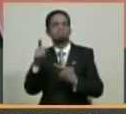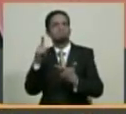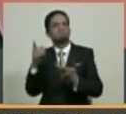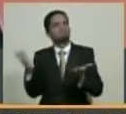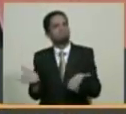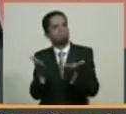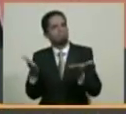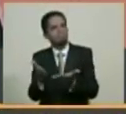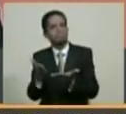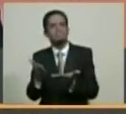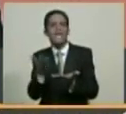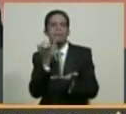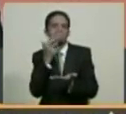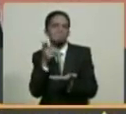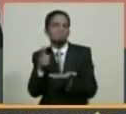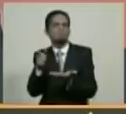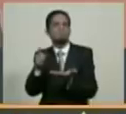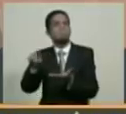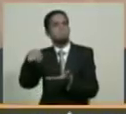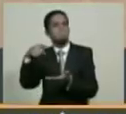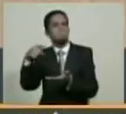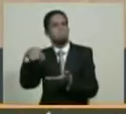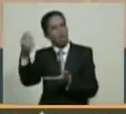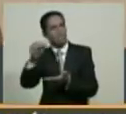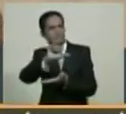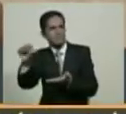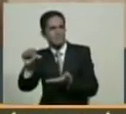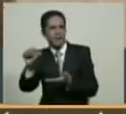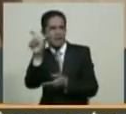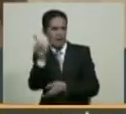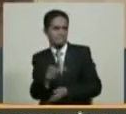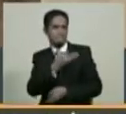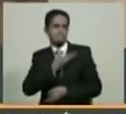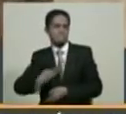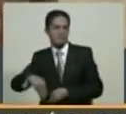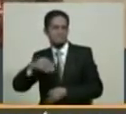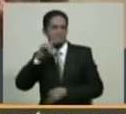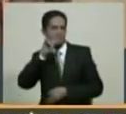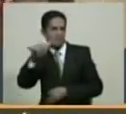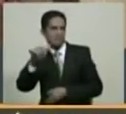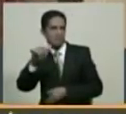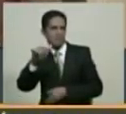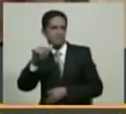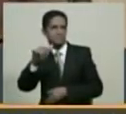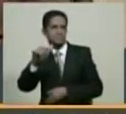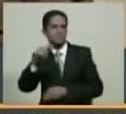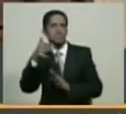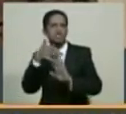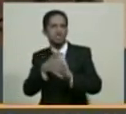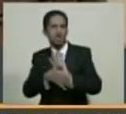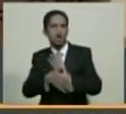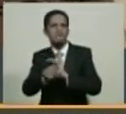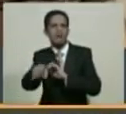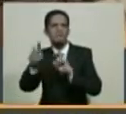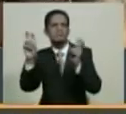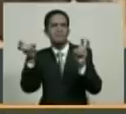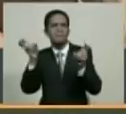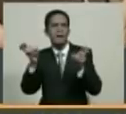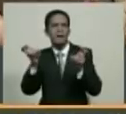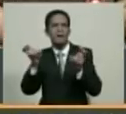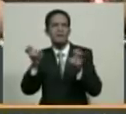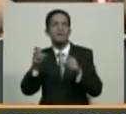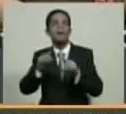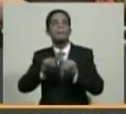con financiamiento. Seguramente la semana que viene el presidente de la República hará importantes anuncios respecto a este tema,